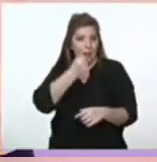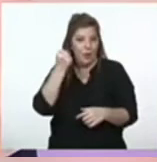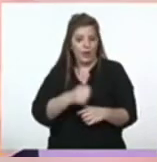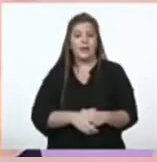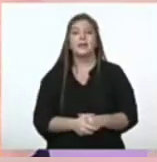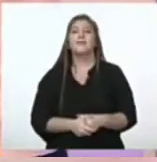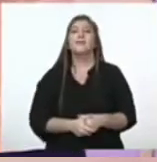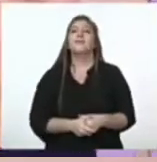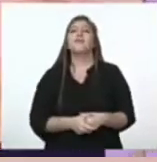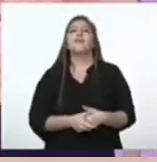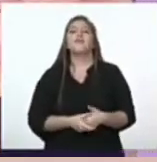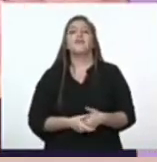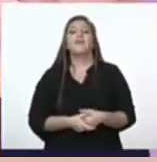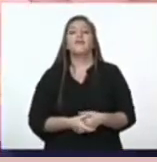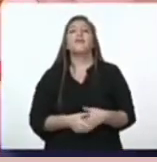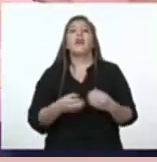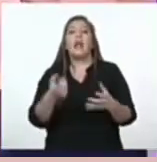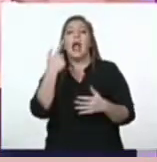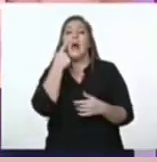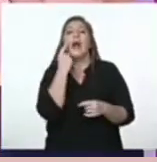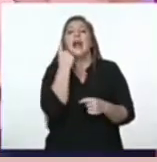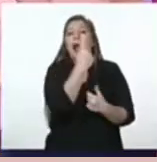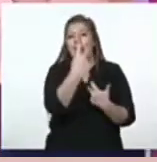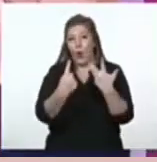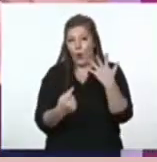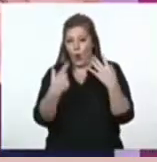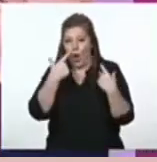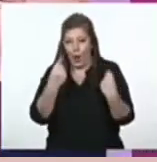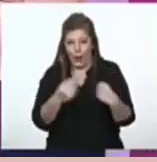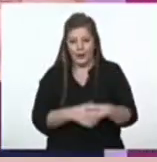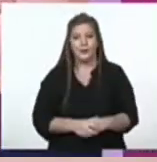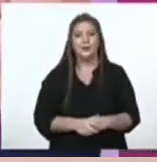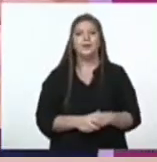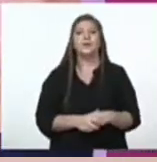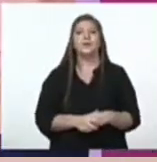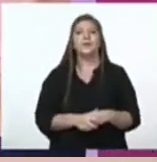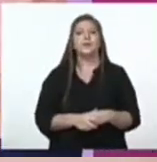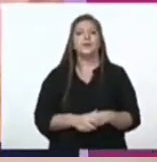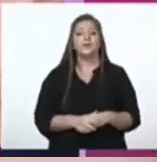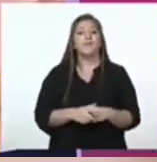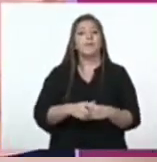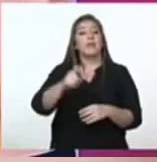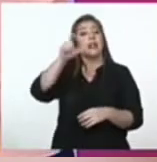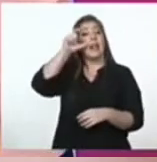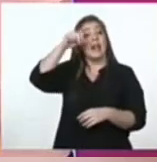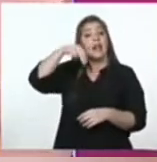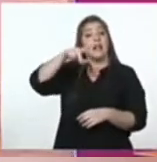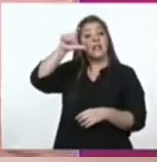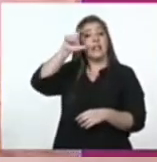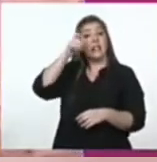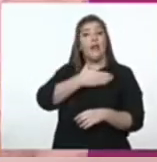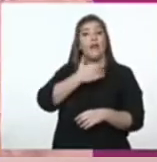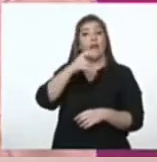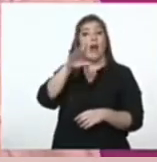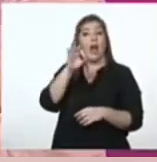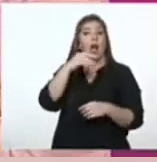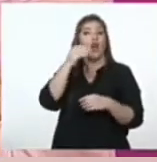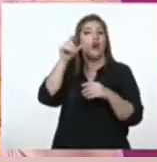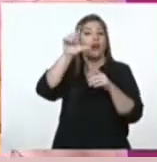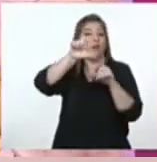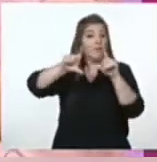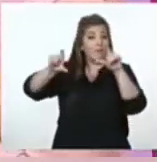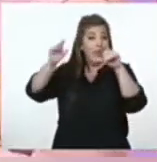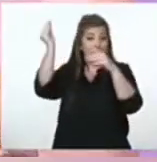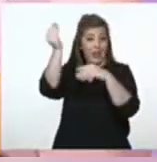Vamos entonces a ver cada una de las partes, ¿no? Dale. Tenemos, dentro de lo que decíamos, el encéfalo, que sería todo esto, en este dibujito que tenemos